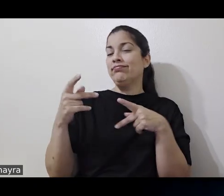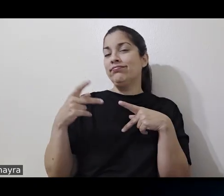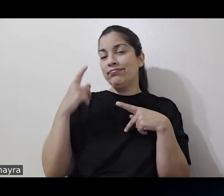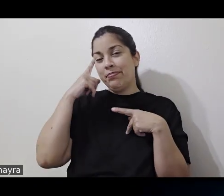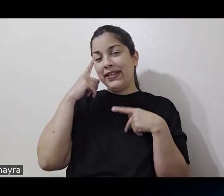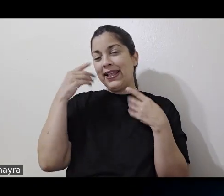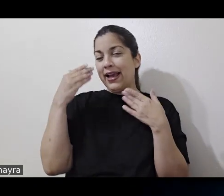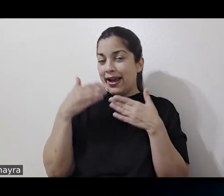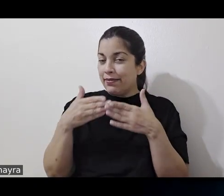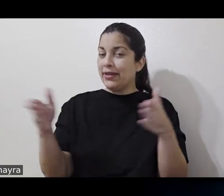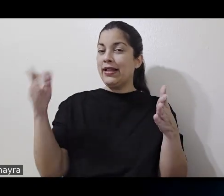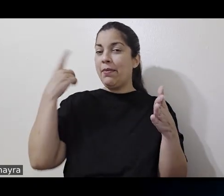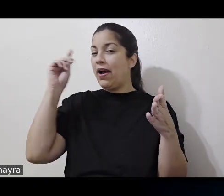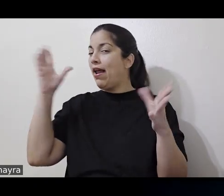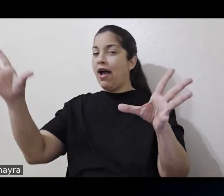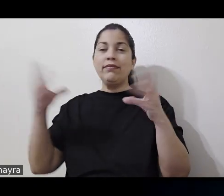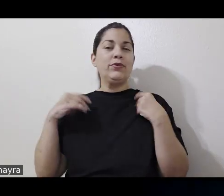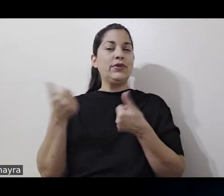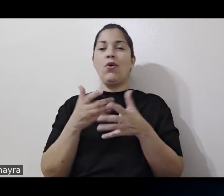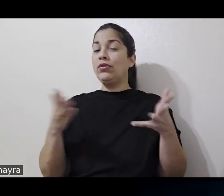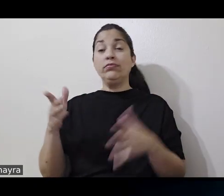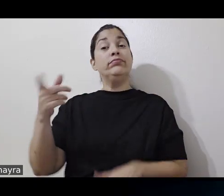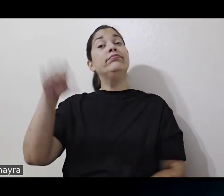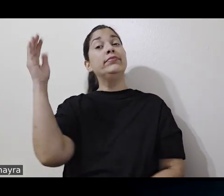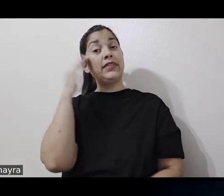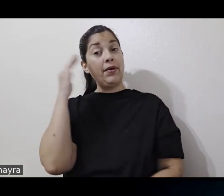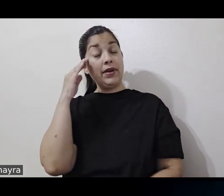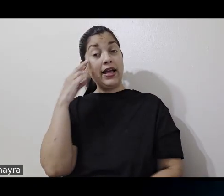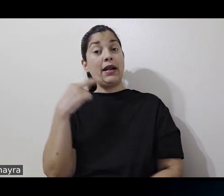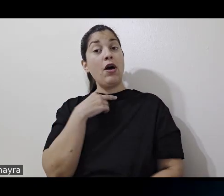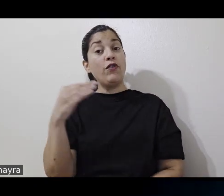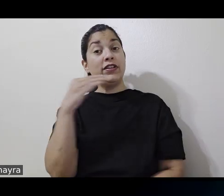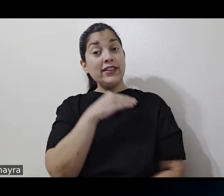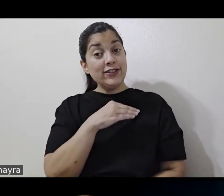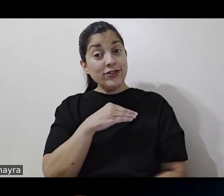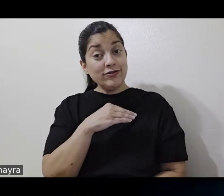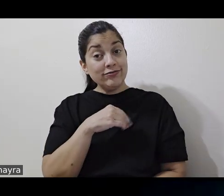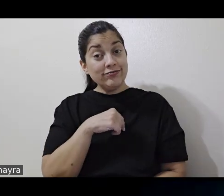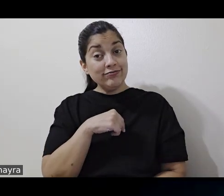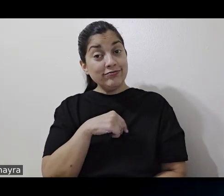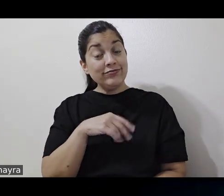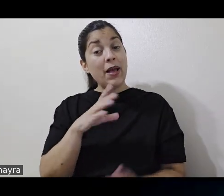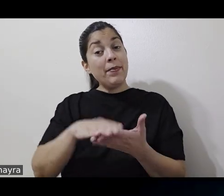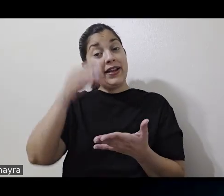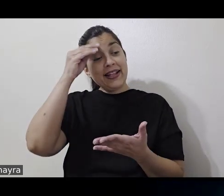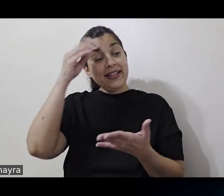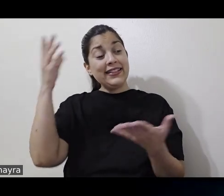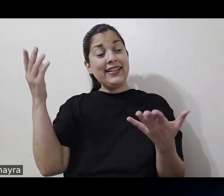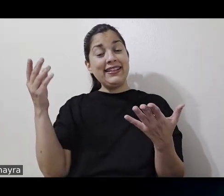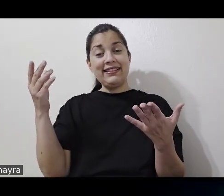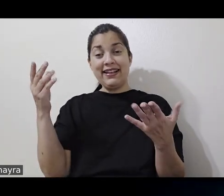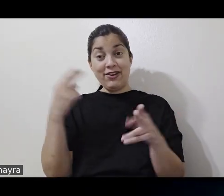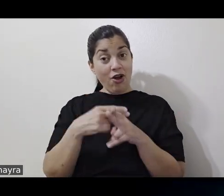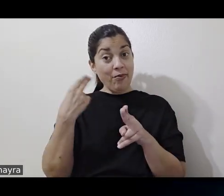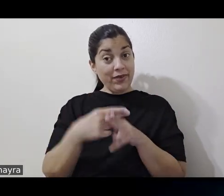abierta para que llegue lo que tenga que llegar. Así que ya usted sabe, atrapado ficticio, apréndase, míralo, ahí está. Apréndase